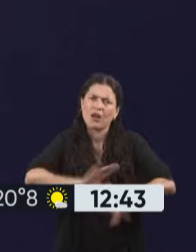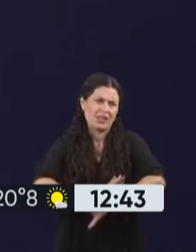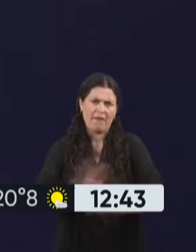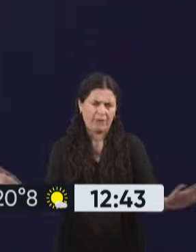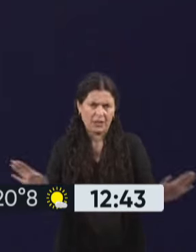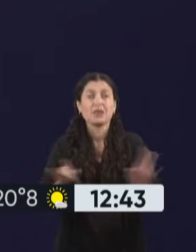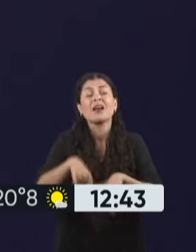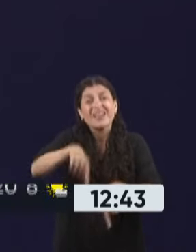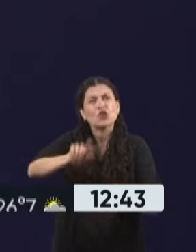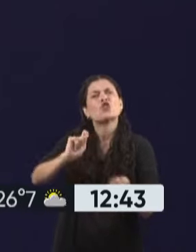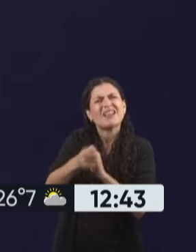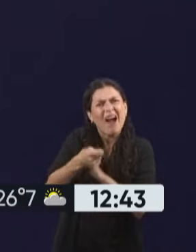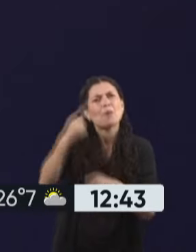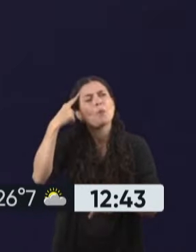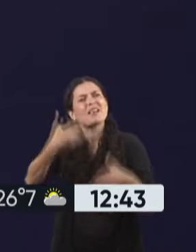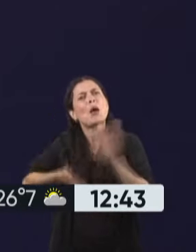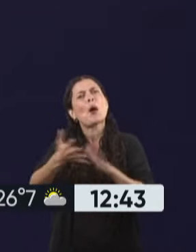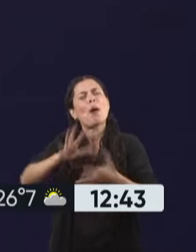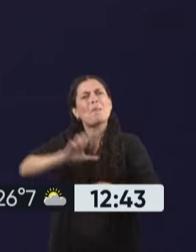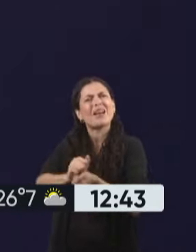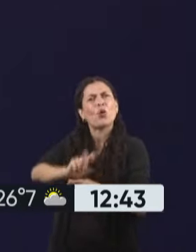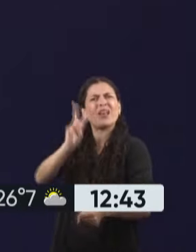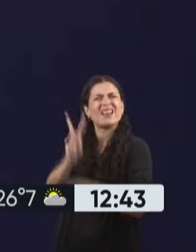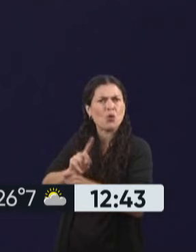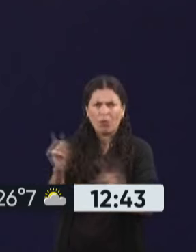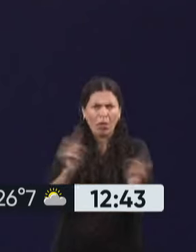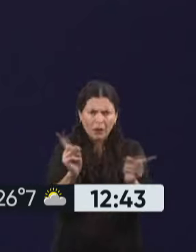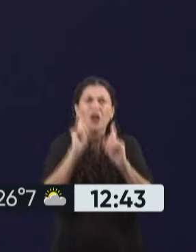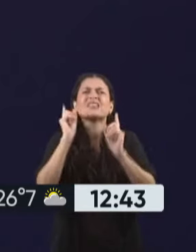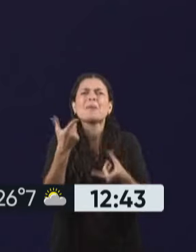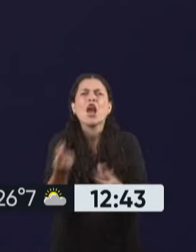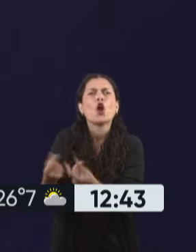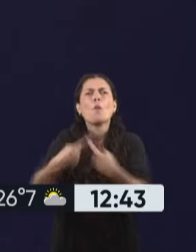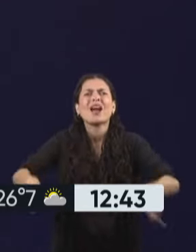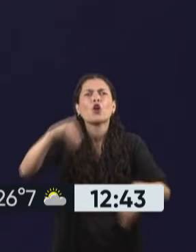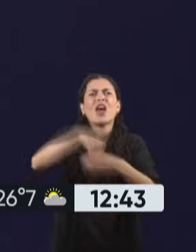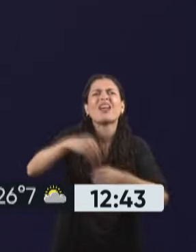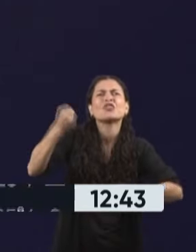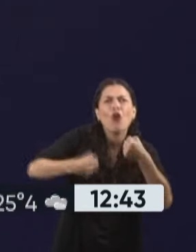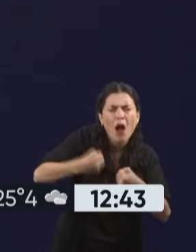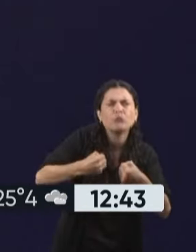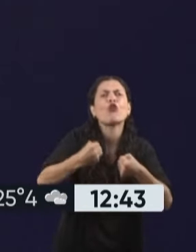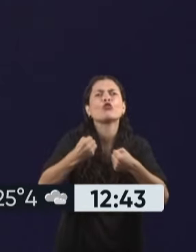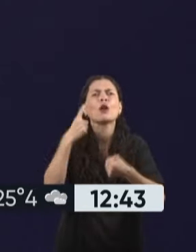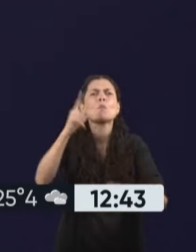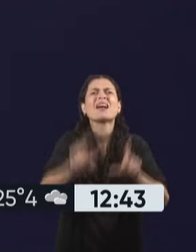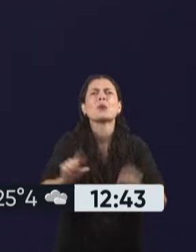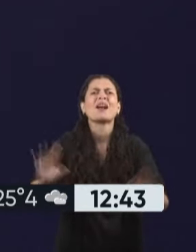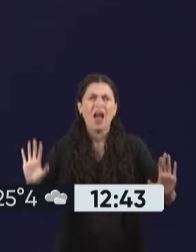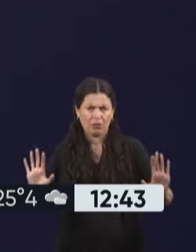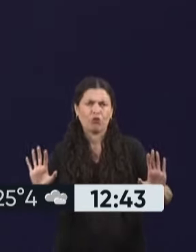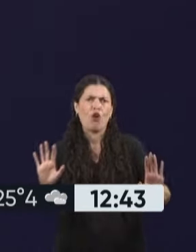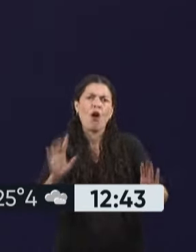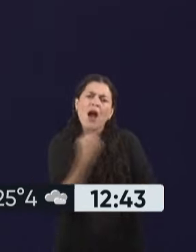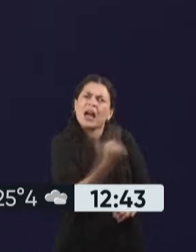afectan, por supuesto, a la seguridad. Es más, la baja en los costos de los repuestos va a evitar el famoso lo arreglamos como podemos,